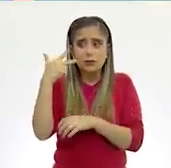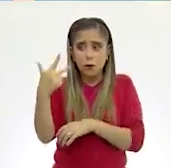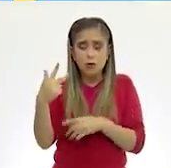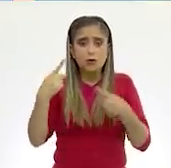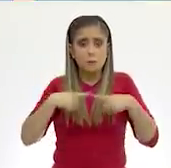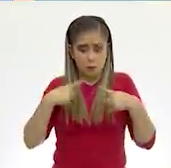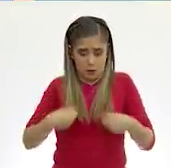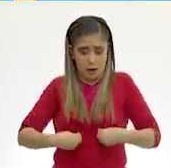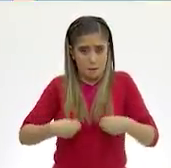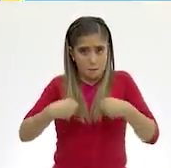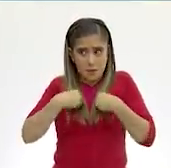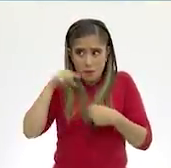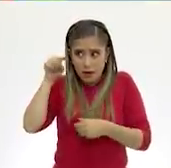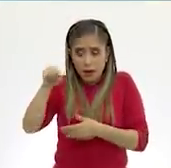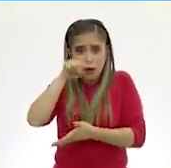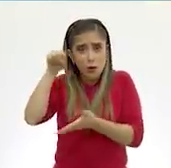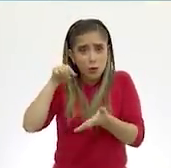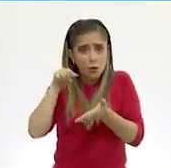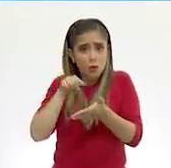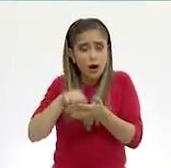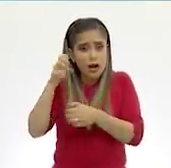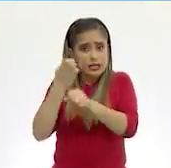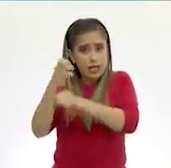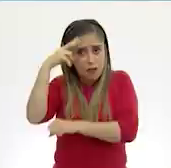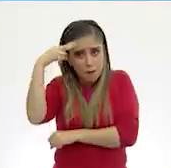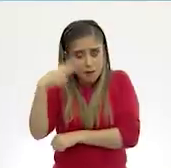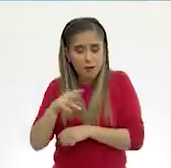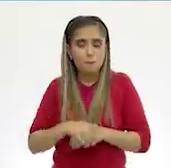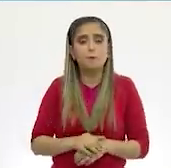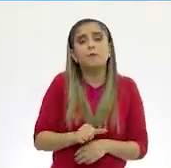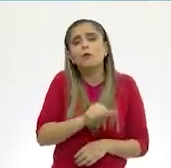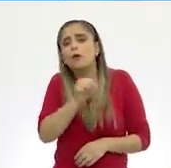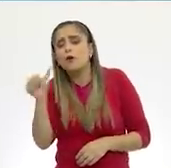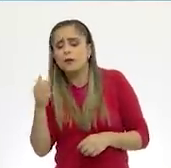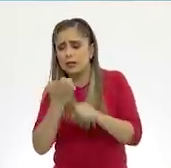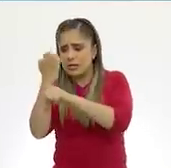16.187.608 habitantes. Las entidades con menor número de